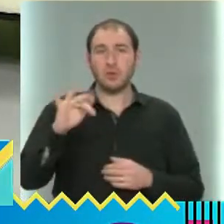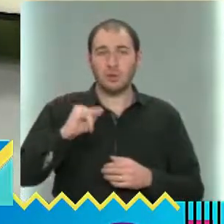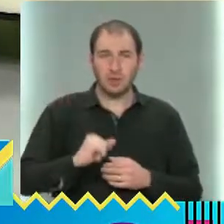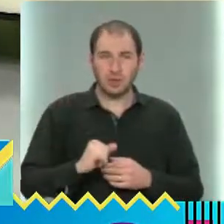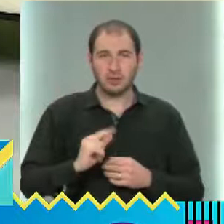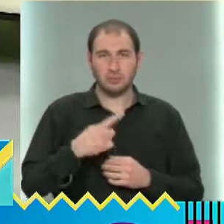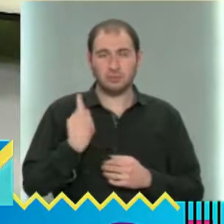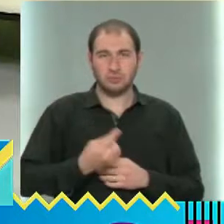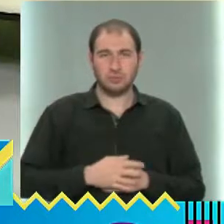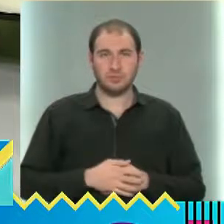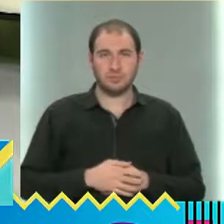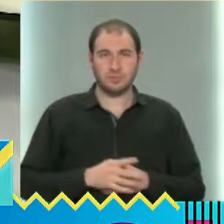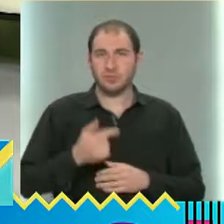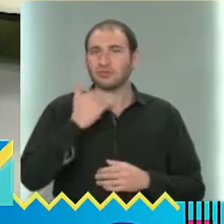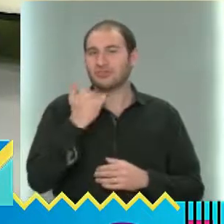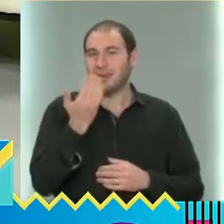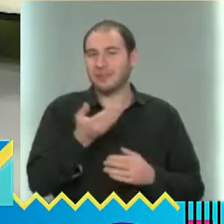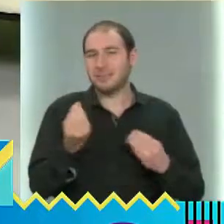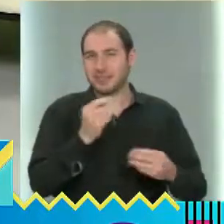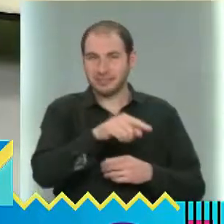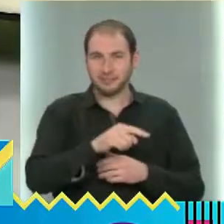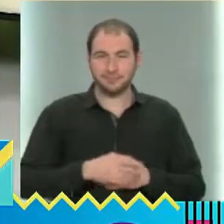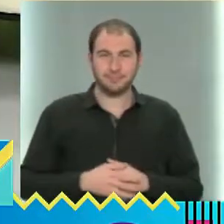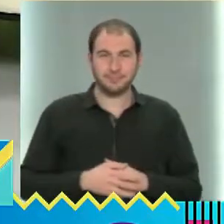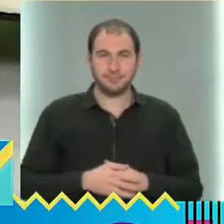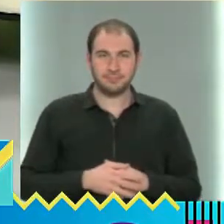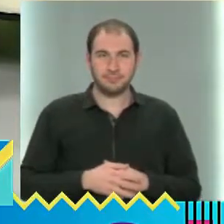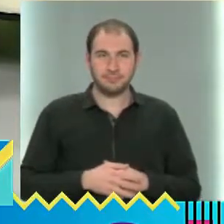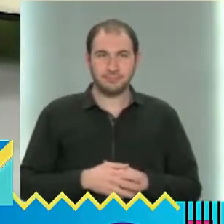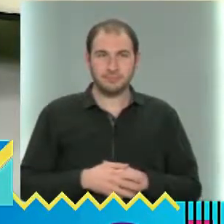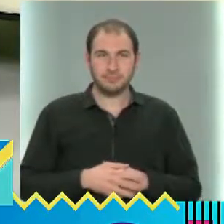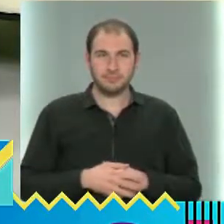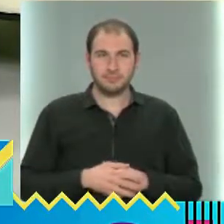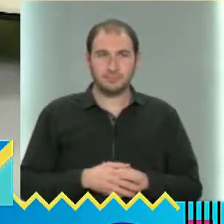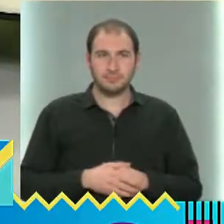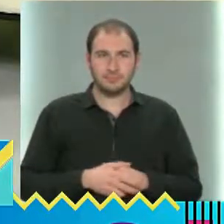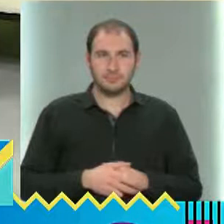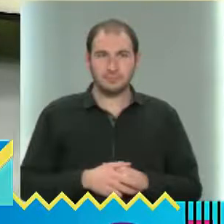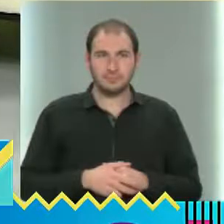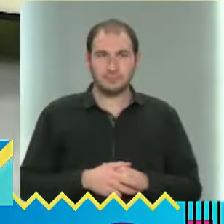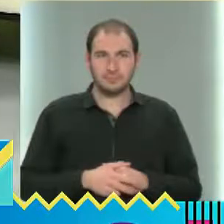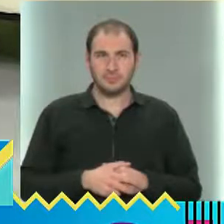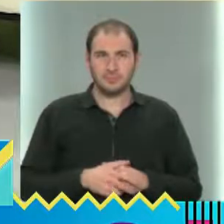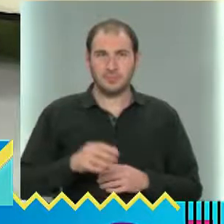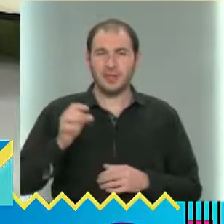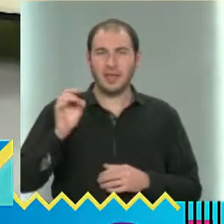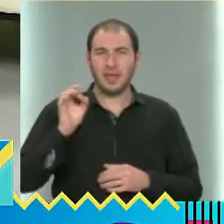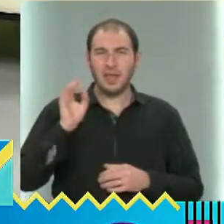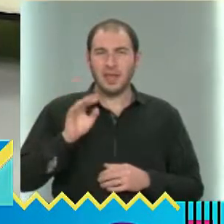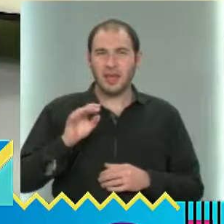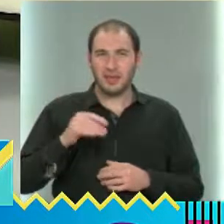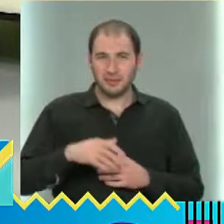y que nosotros no tenemos ni idea que suceden ahí. Bien. Perdón, lo que pasa que